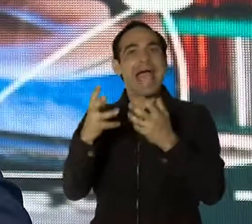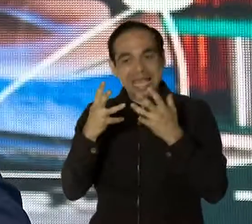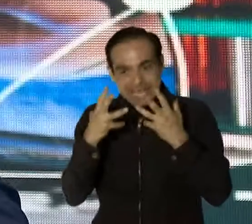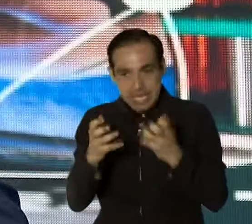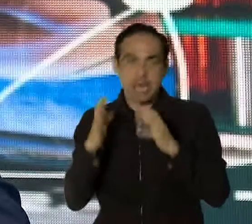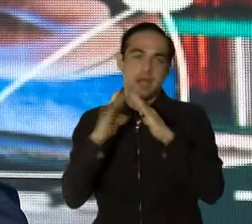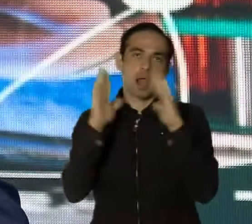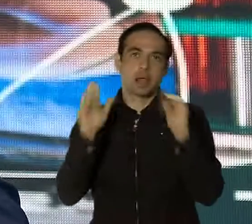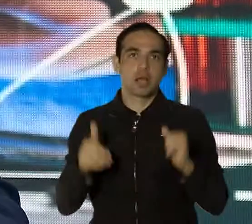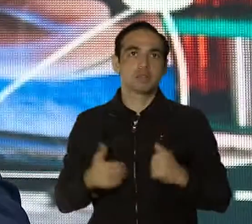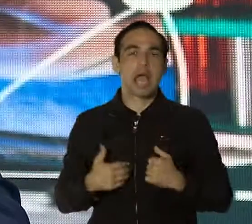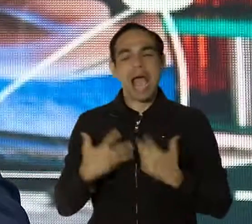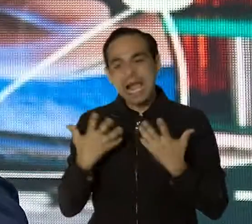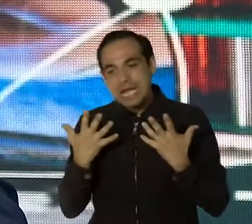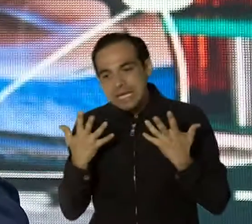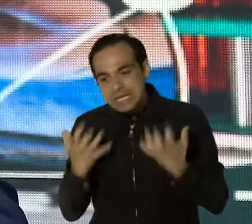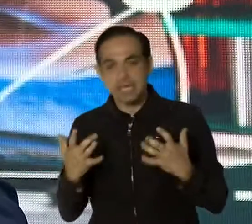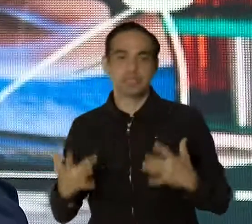una seguridad.